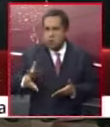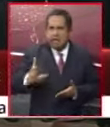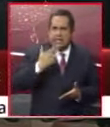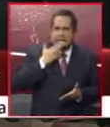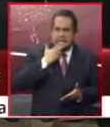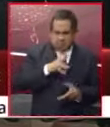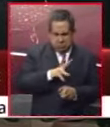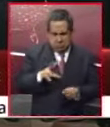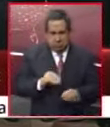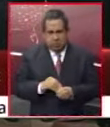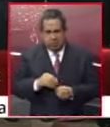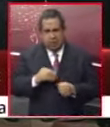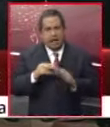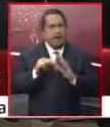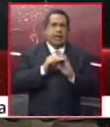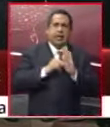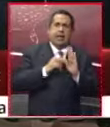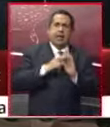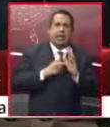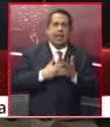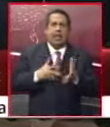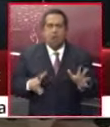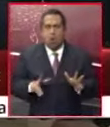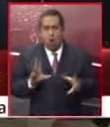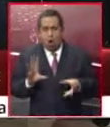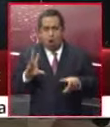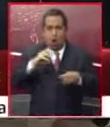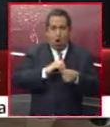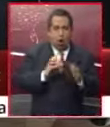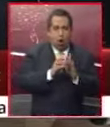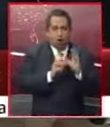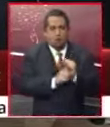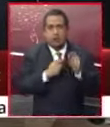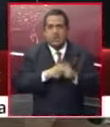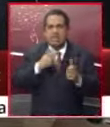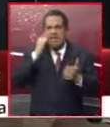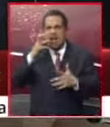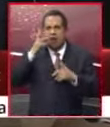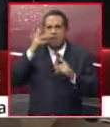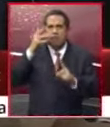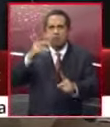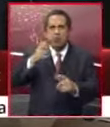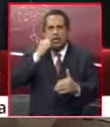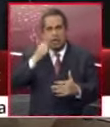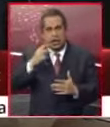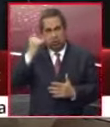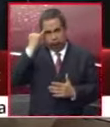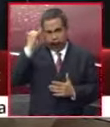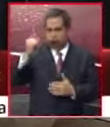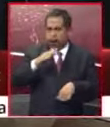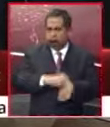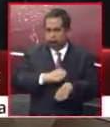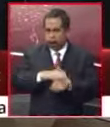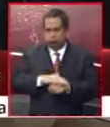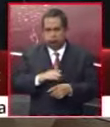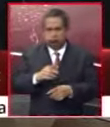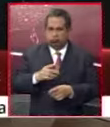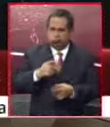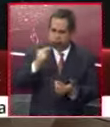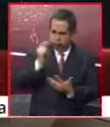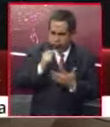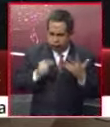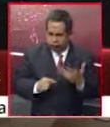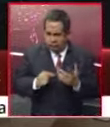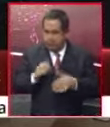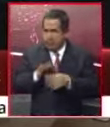un conjunto de normas. La Constitución contiene aspiraciones, contiene principios y valores que están